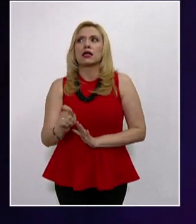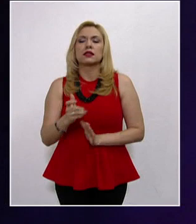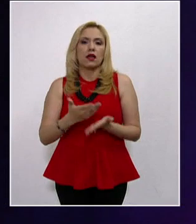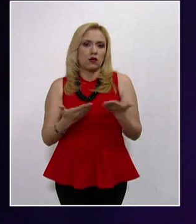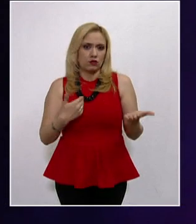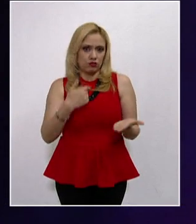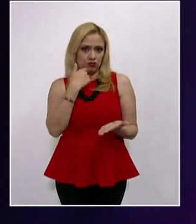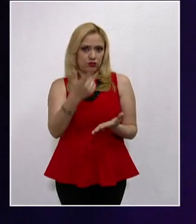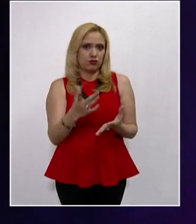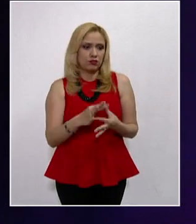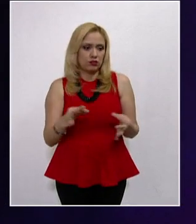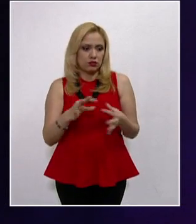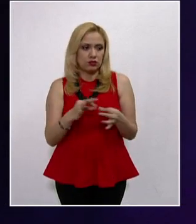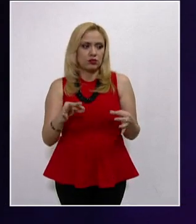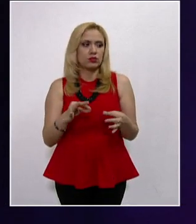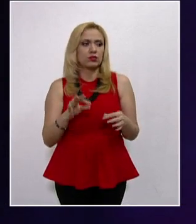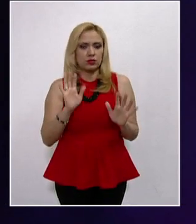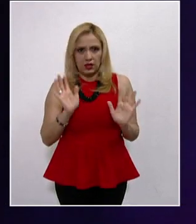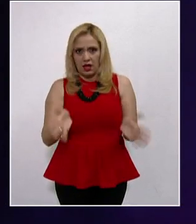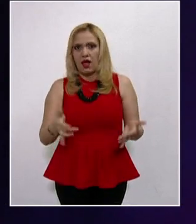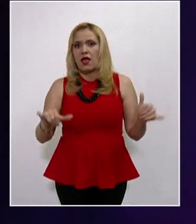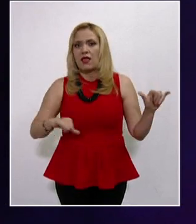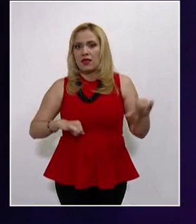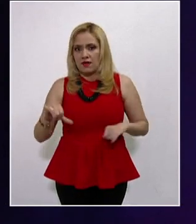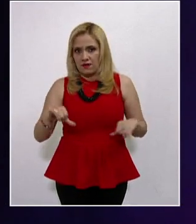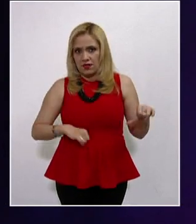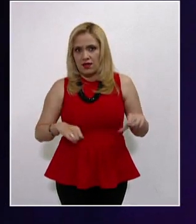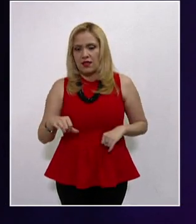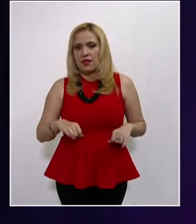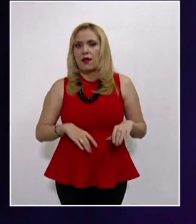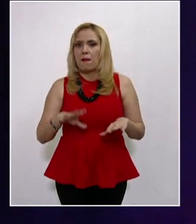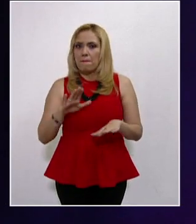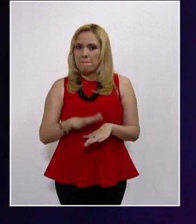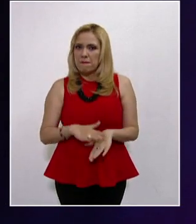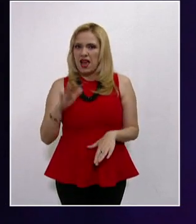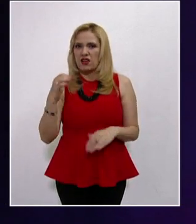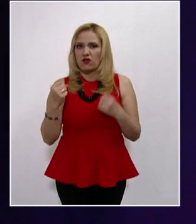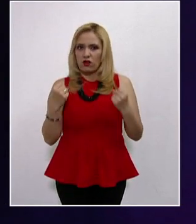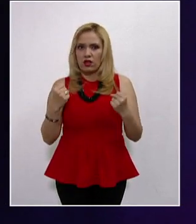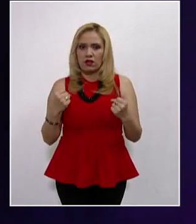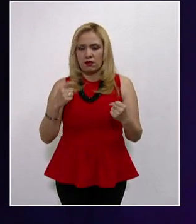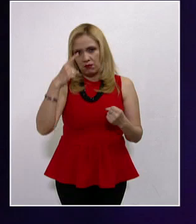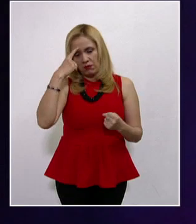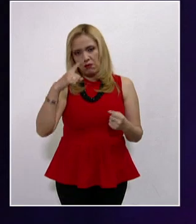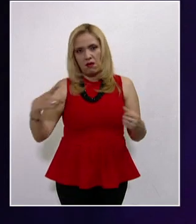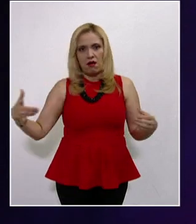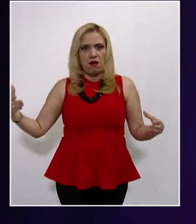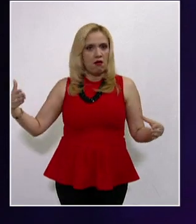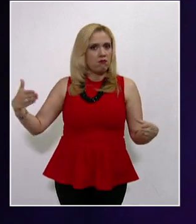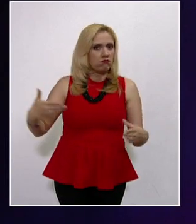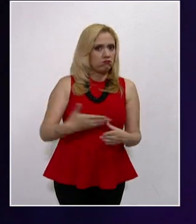ahora platicábamos, ¿no? Que ya va a haber una actividad más intensa de intervención